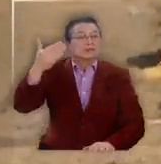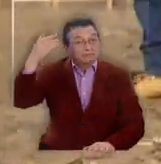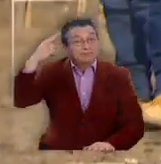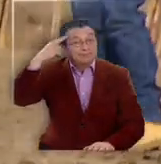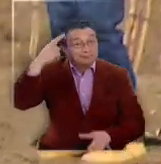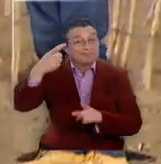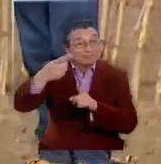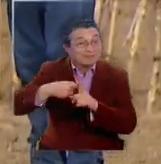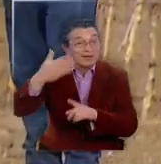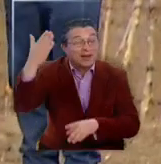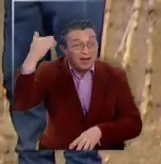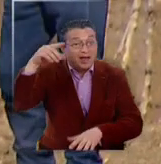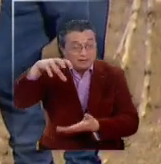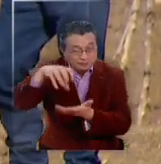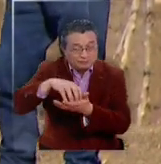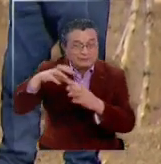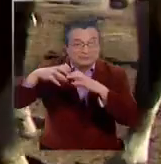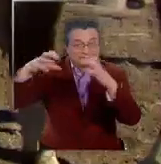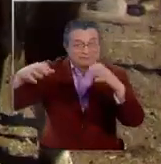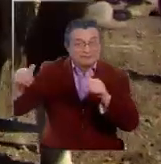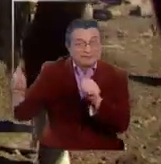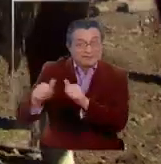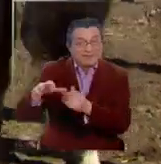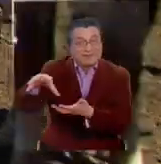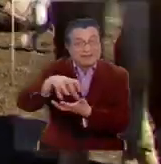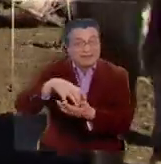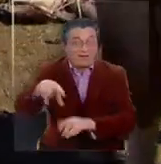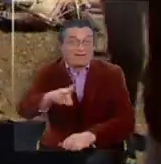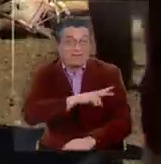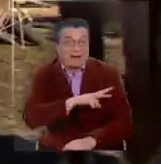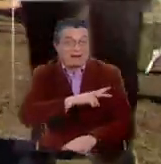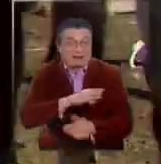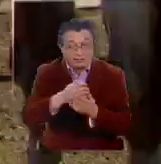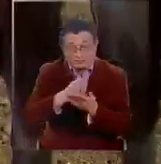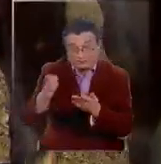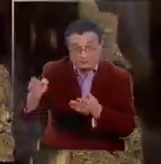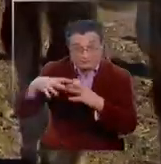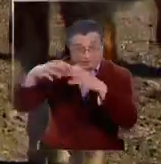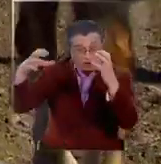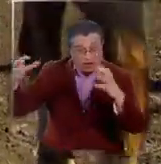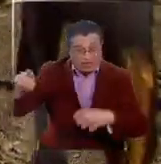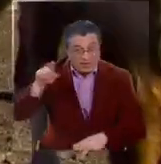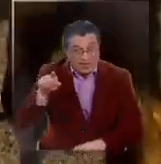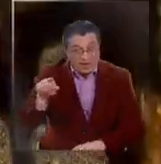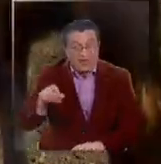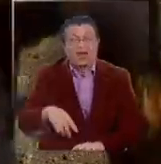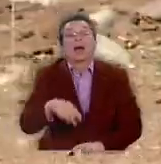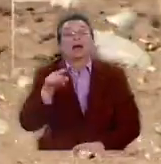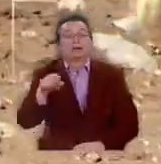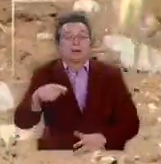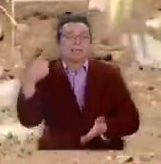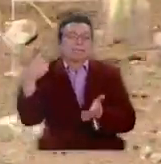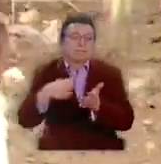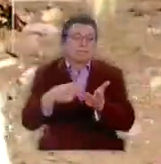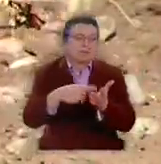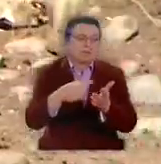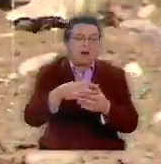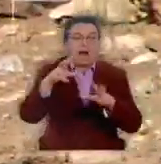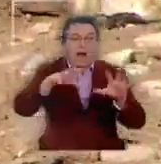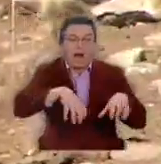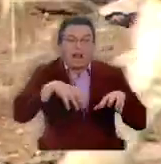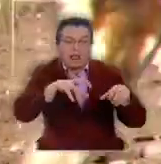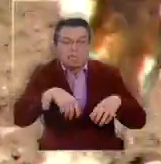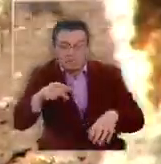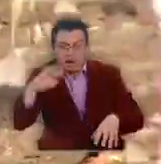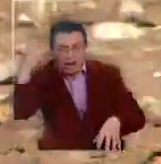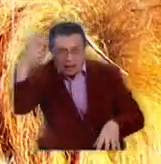algunos meses en las provincias precordilleranas de la región de Valparaíso. La pérdida de miles de cabezas de ganado